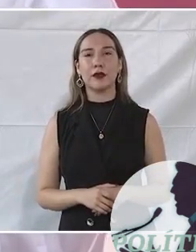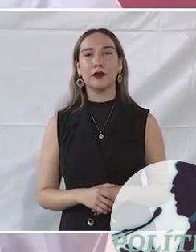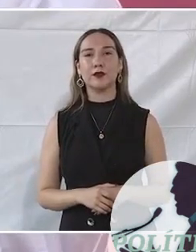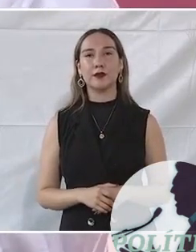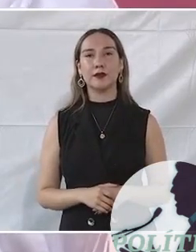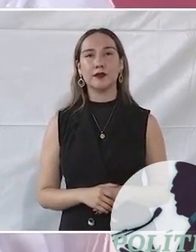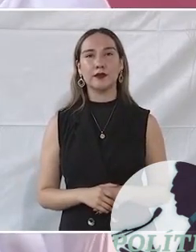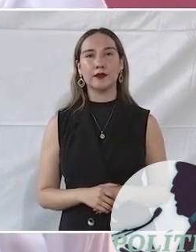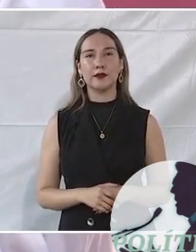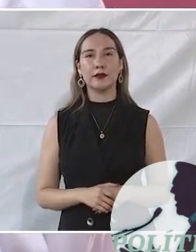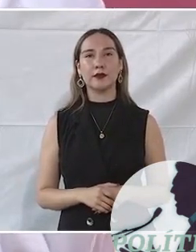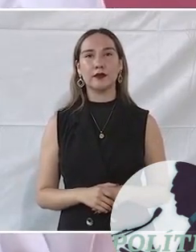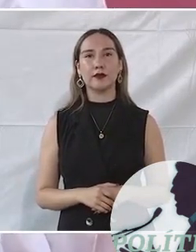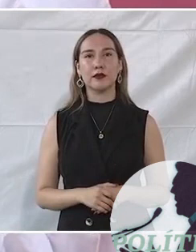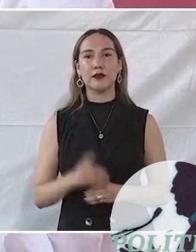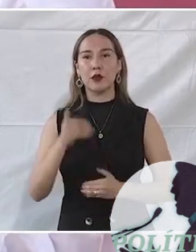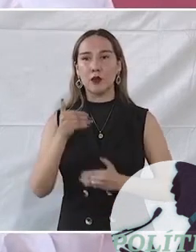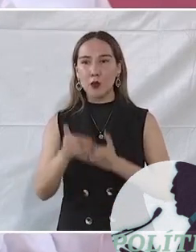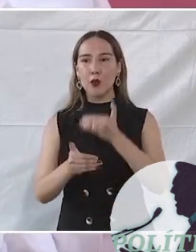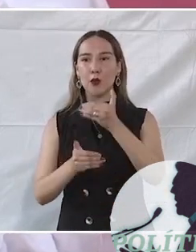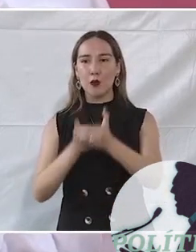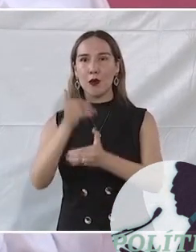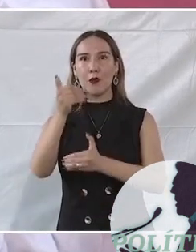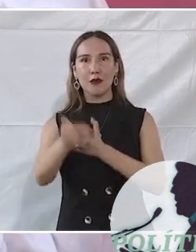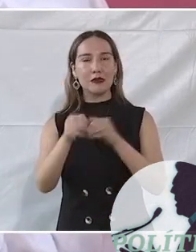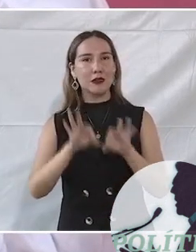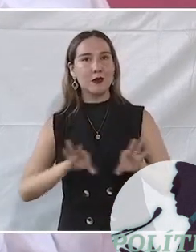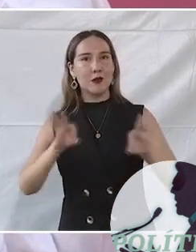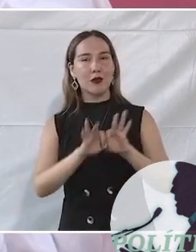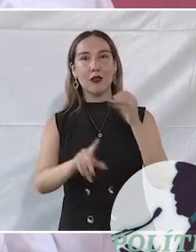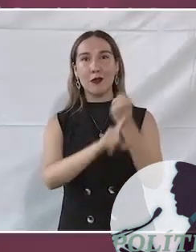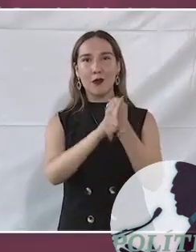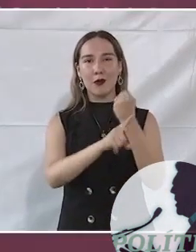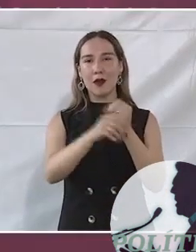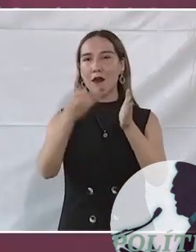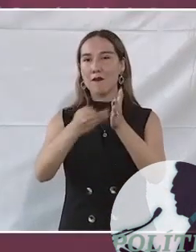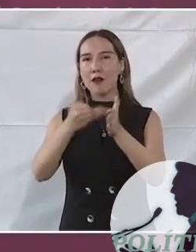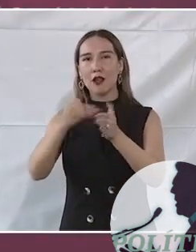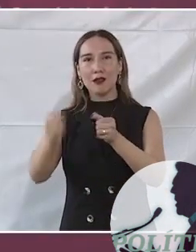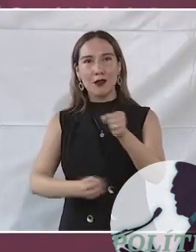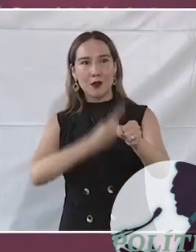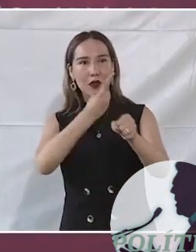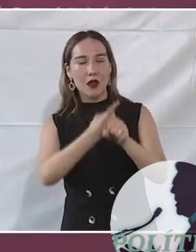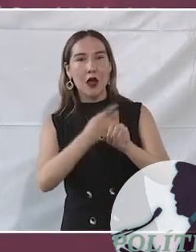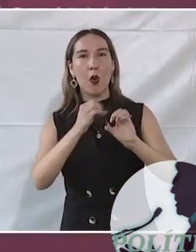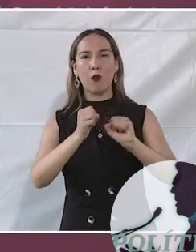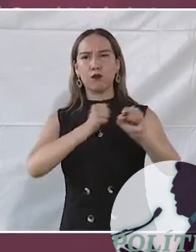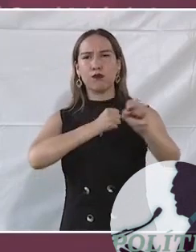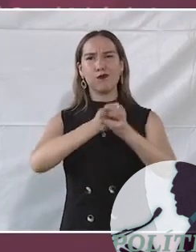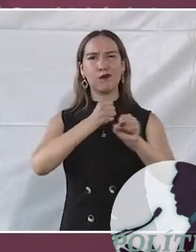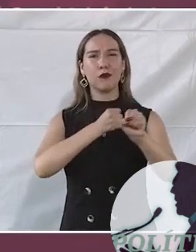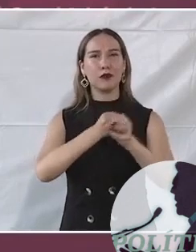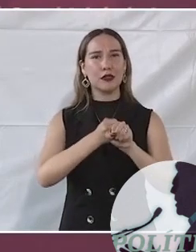resolviendo el problema de la inseguridad y de la violencia. No se puede